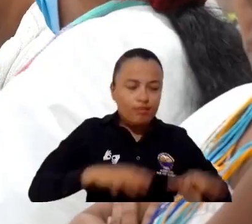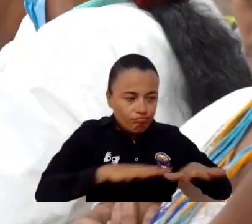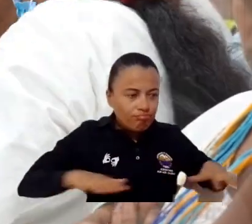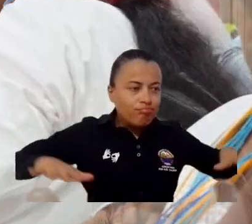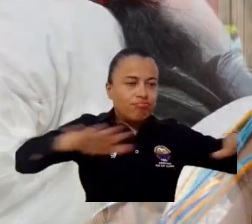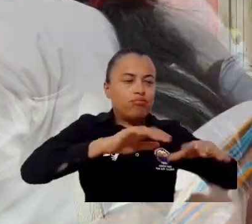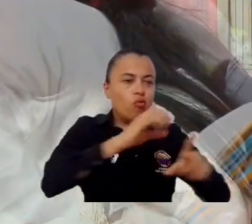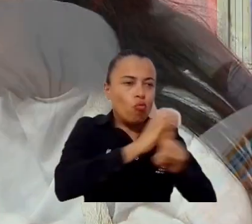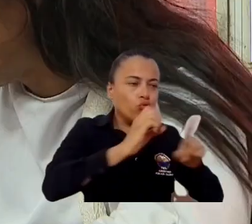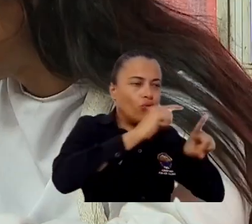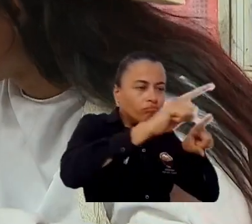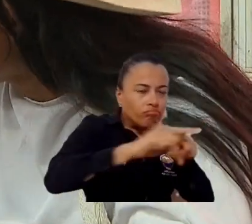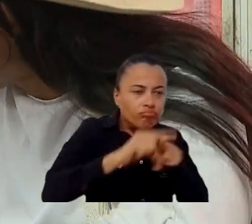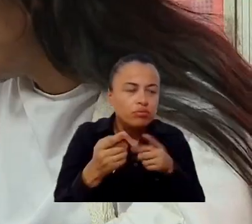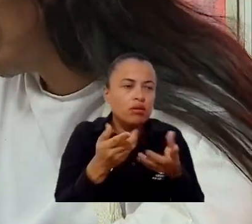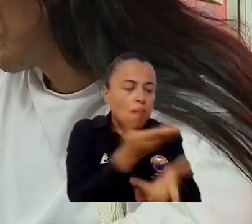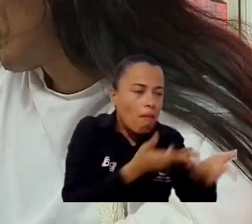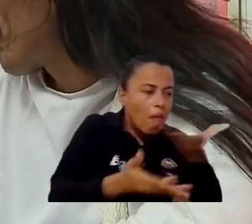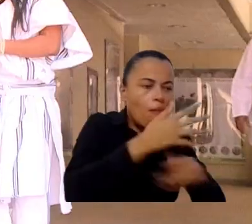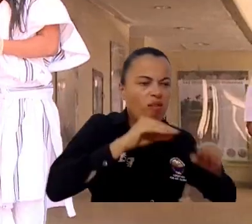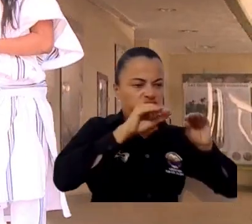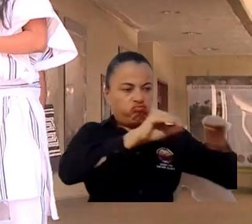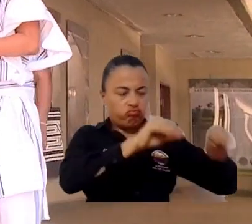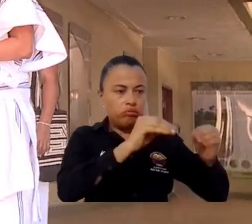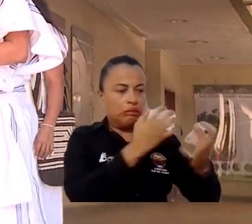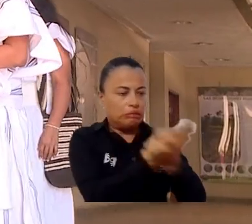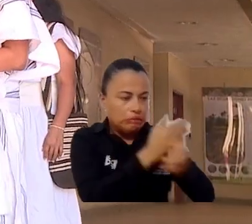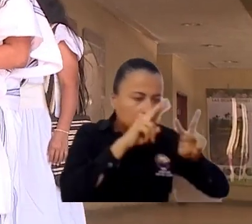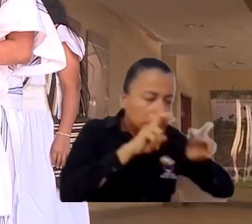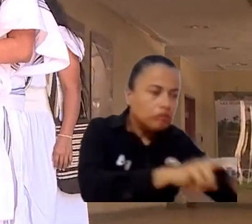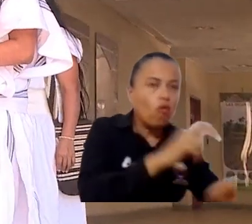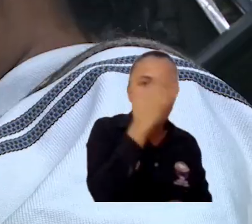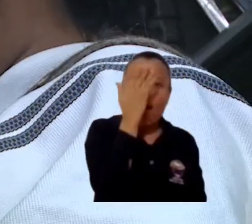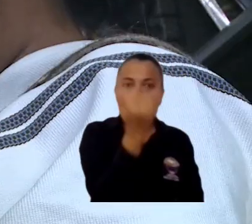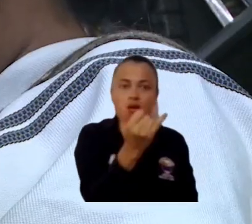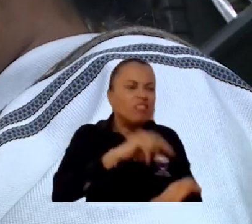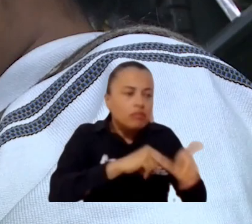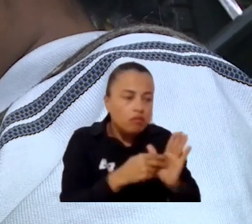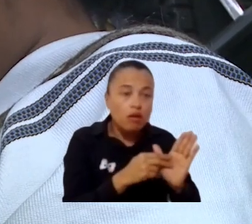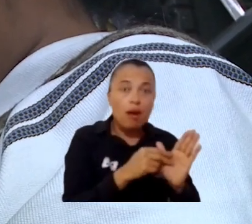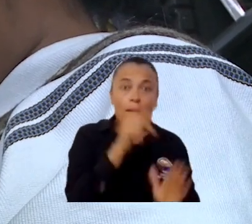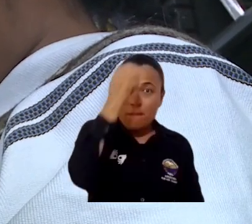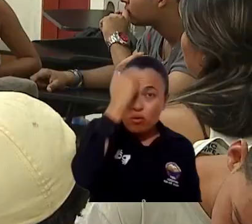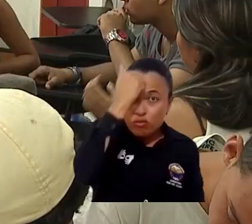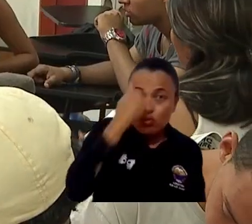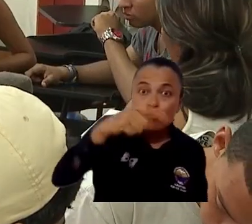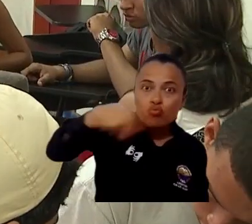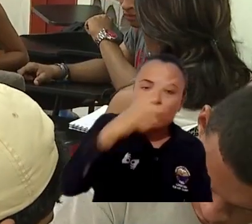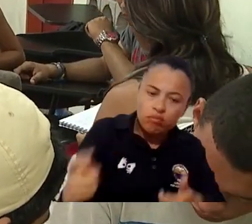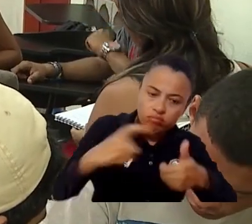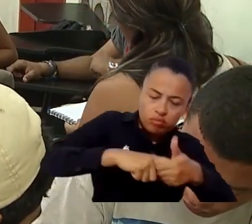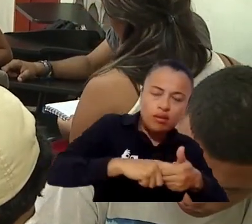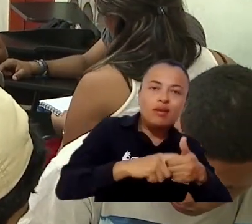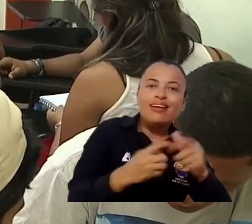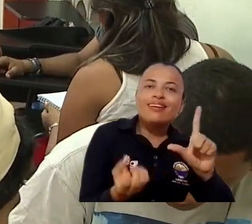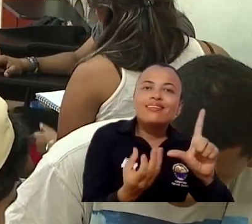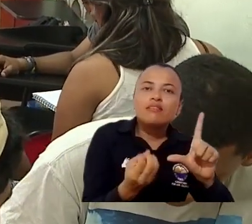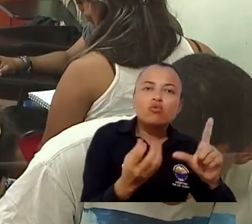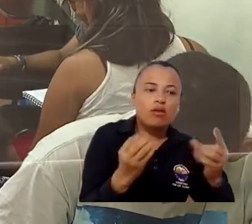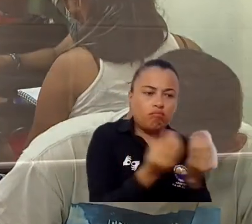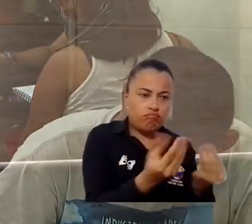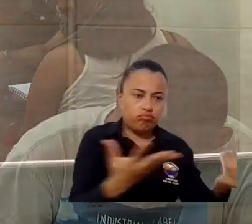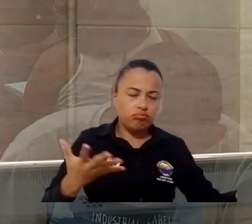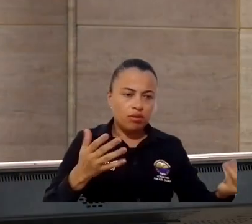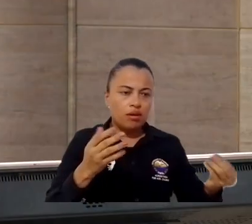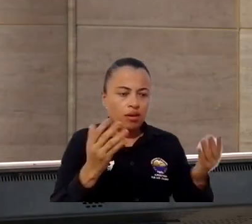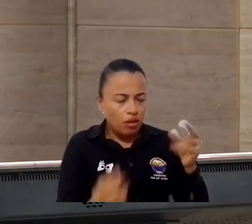Y ese espacio intercultural es formativo, es científico, es académico. Y eso implica, tenemos profesores de ustedes estudiando en la licenciatura